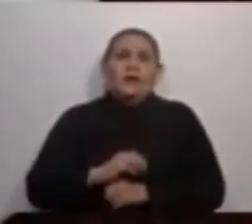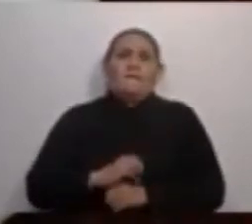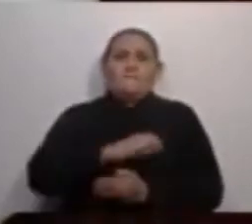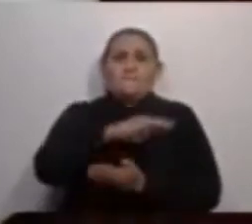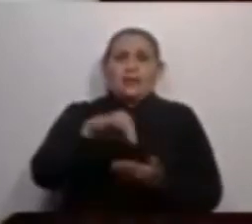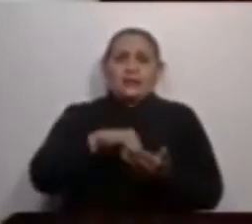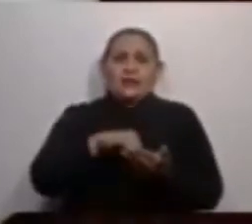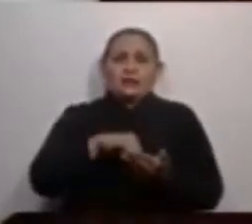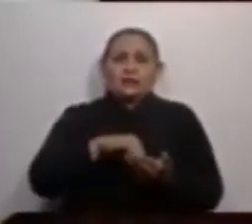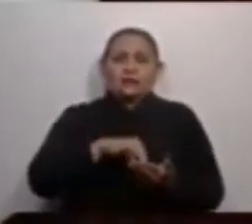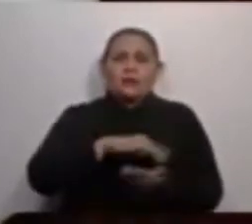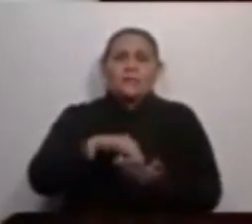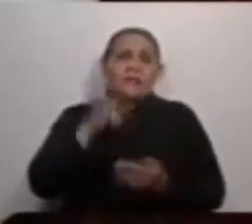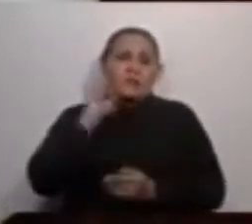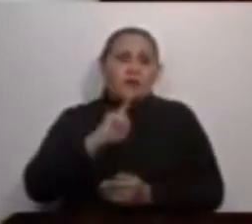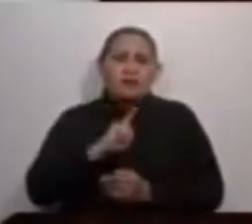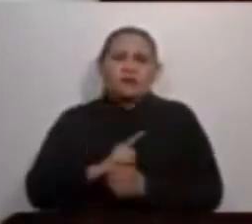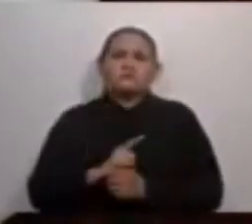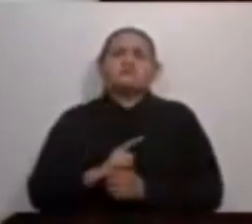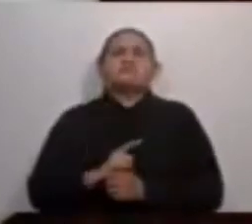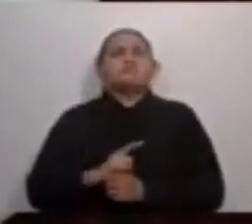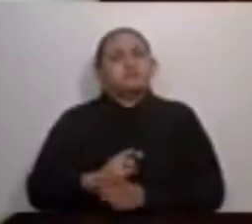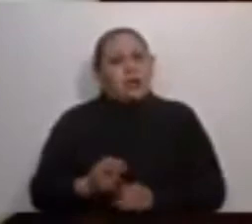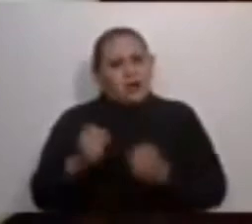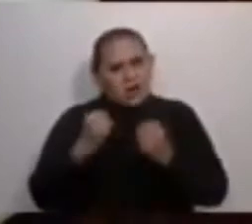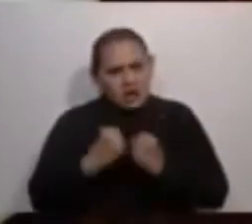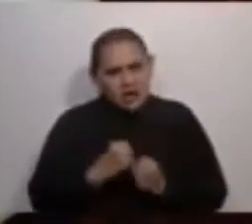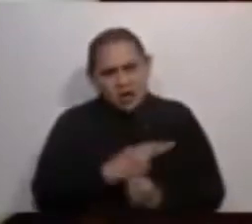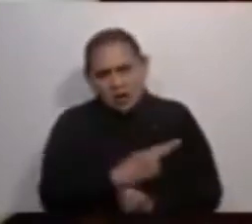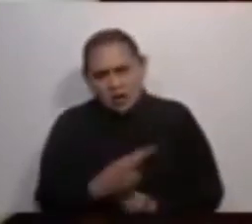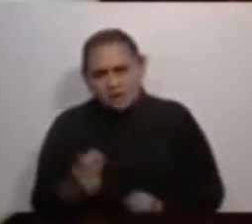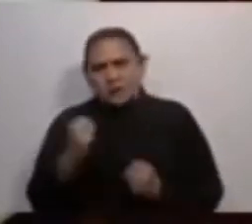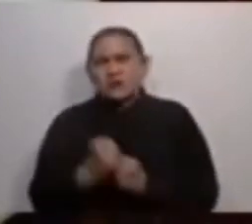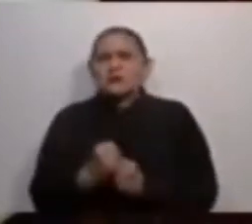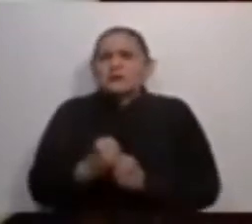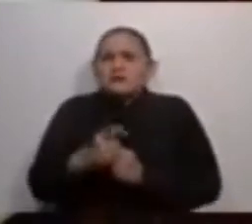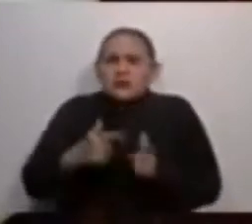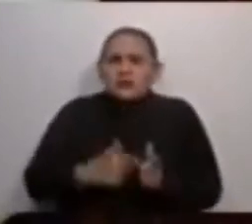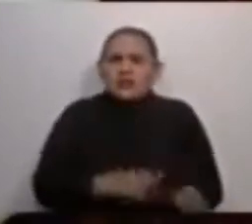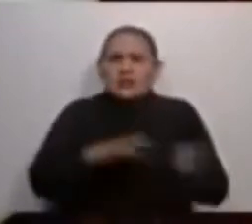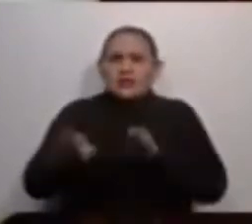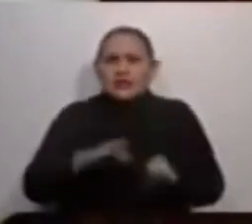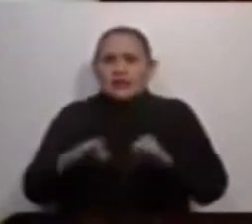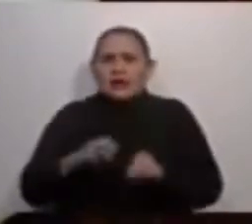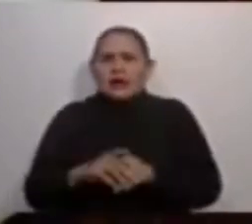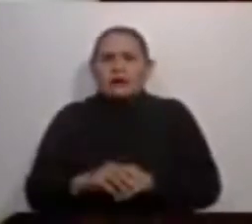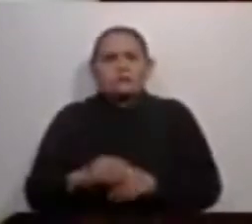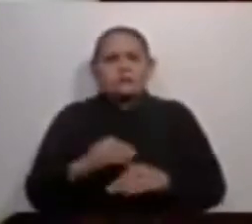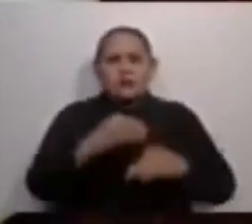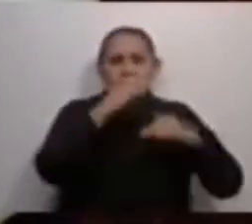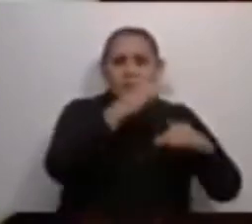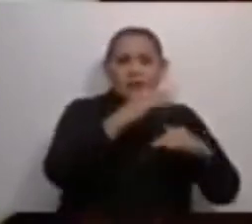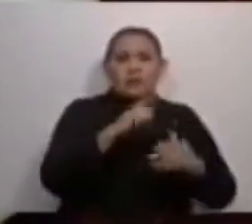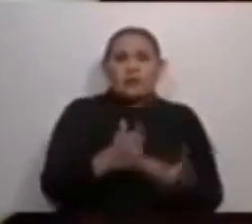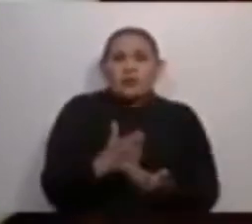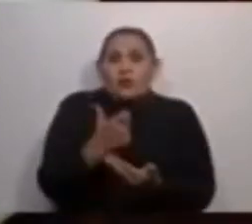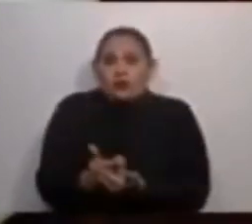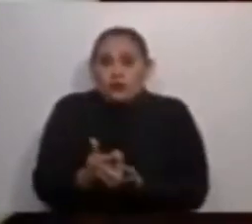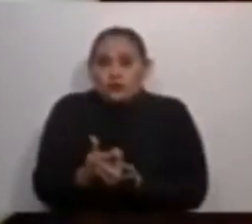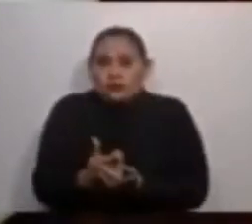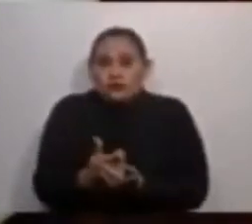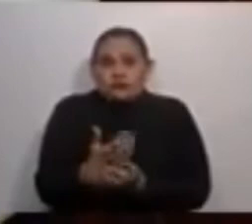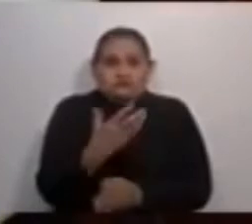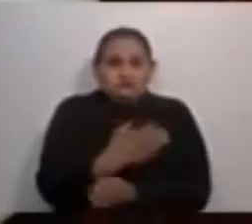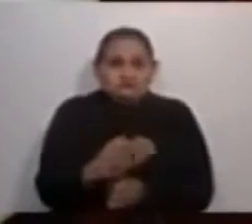hoy mi compromiso de trabajar hasta el límite de mis fuerzas y con los recursos disponibles para poder cumplir con esta